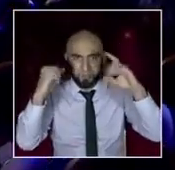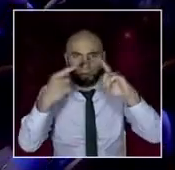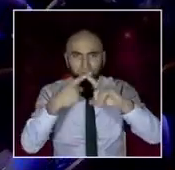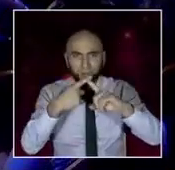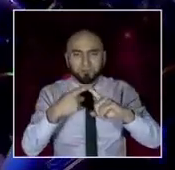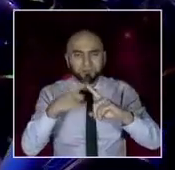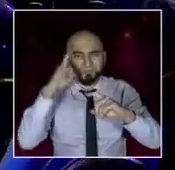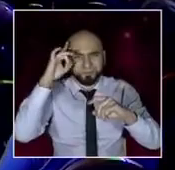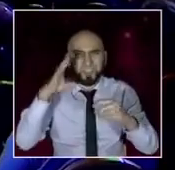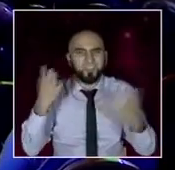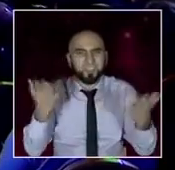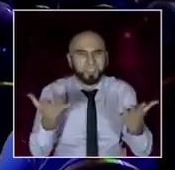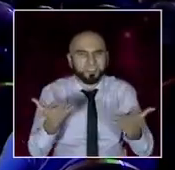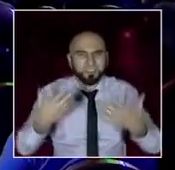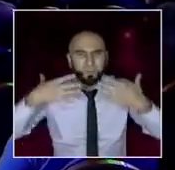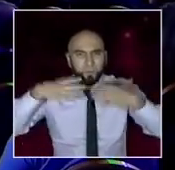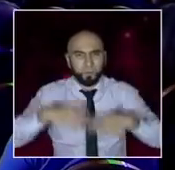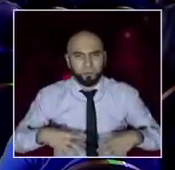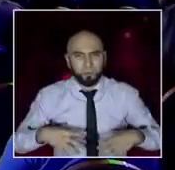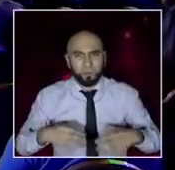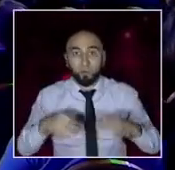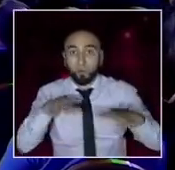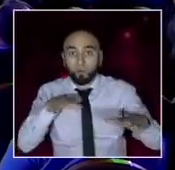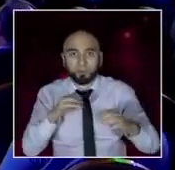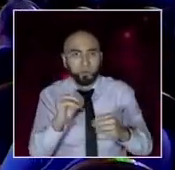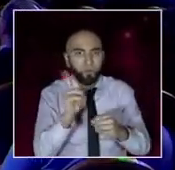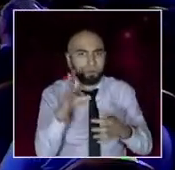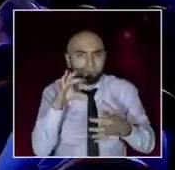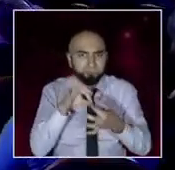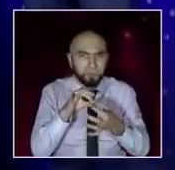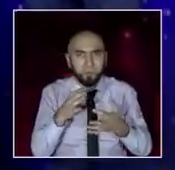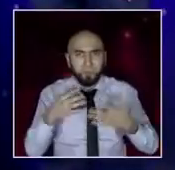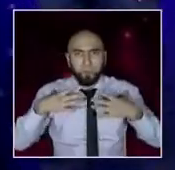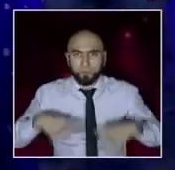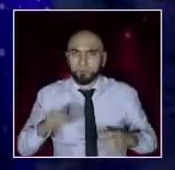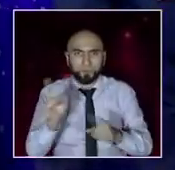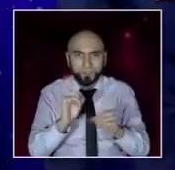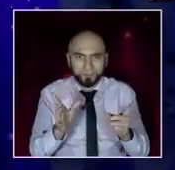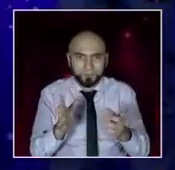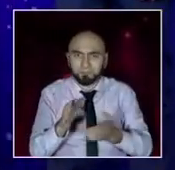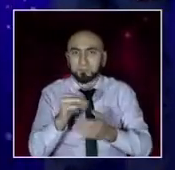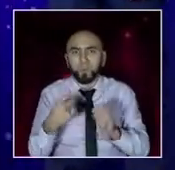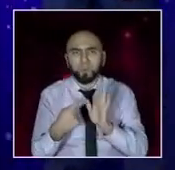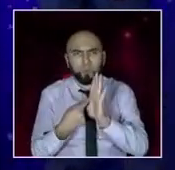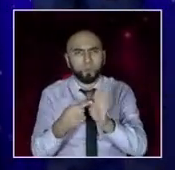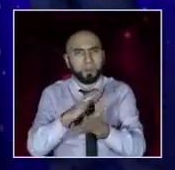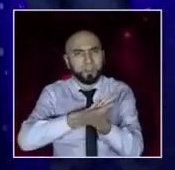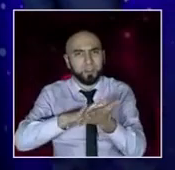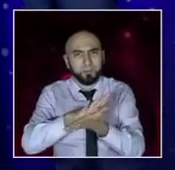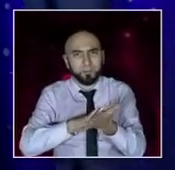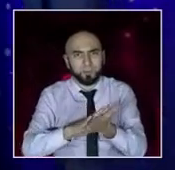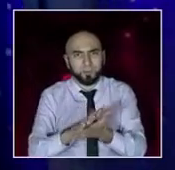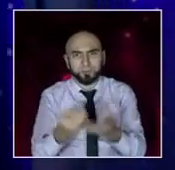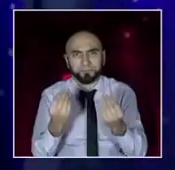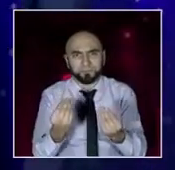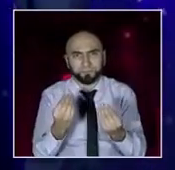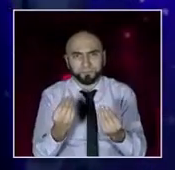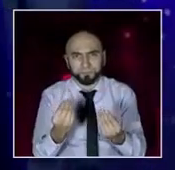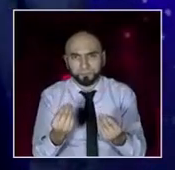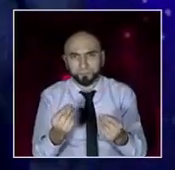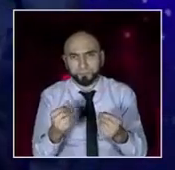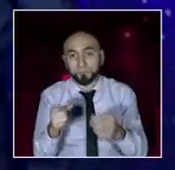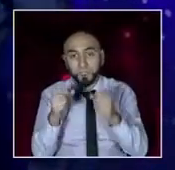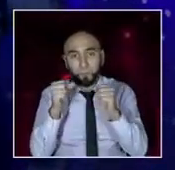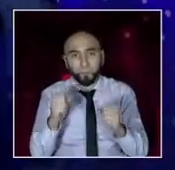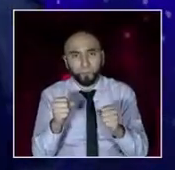de lo que es el cuerpo y lo que no lo es. Hay un experimento lindo que ilustra esto. Esto es un experimento que se